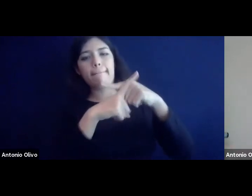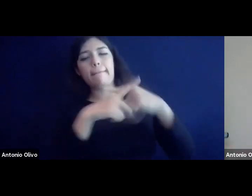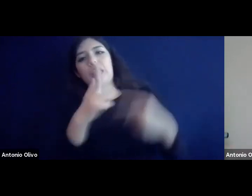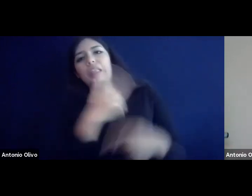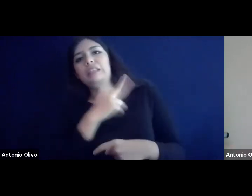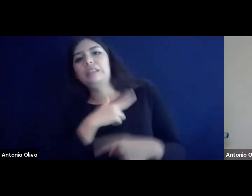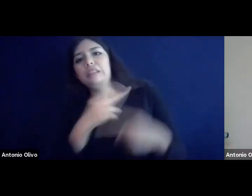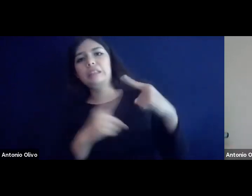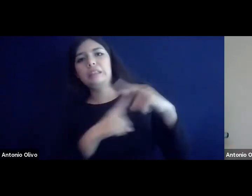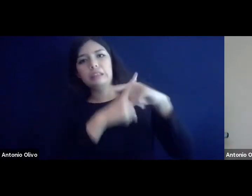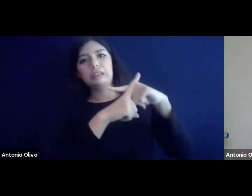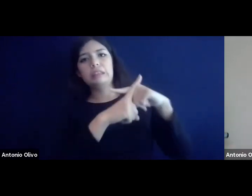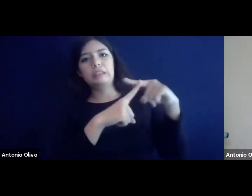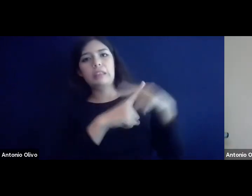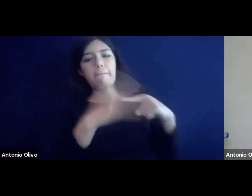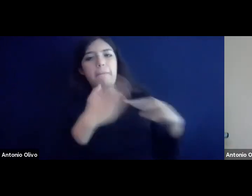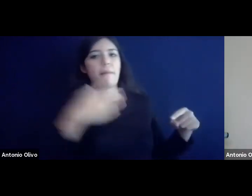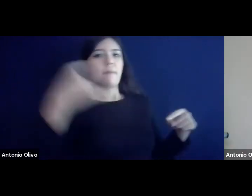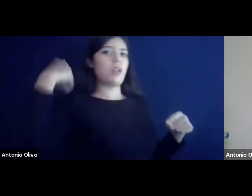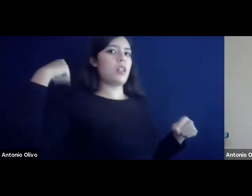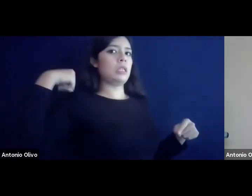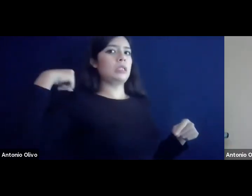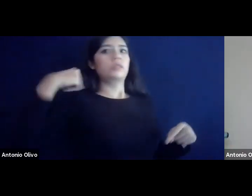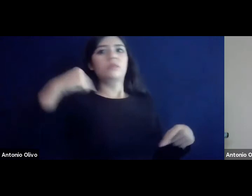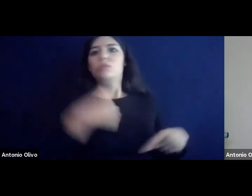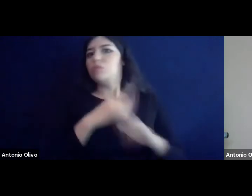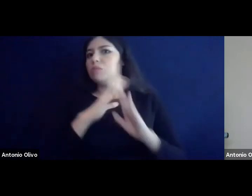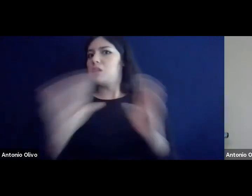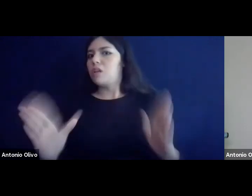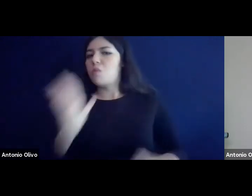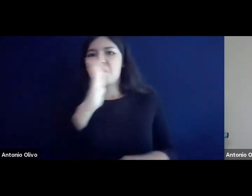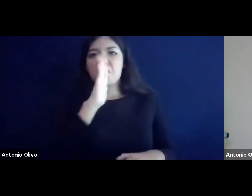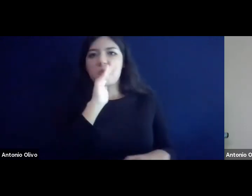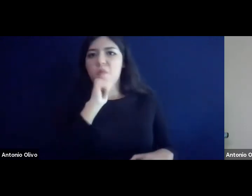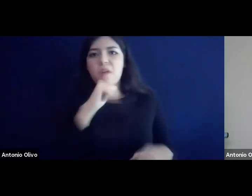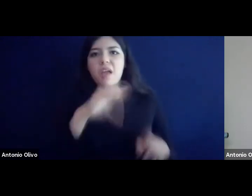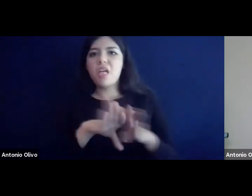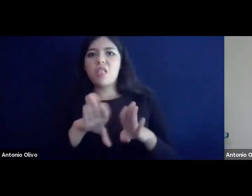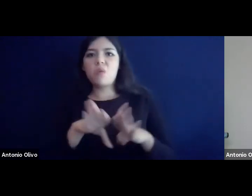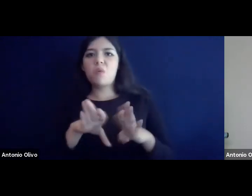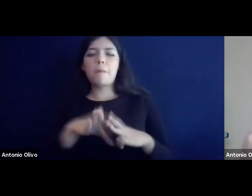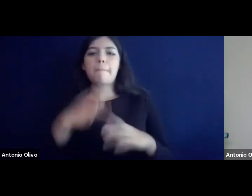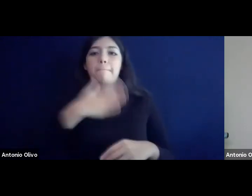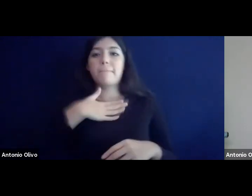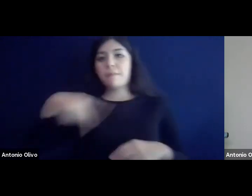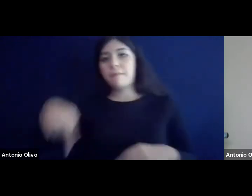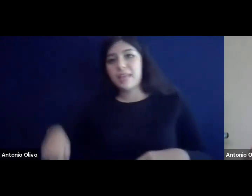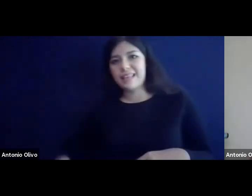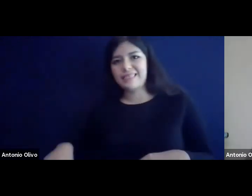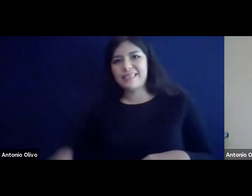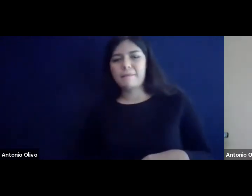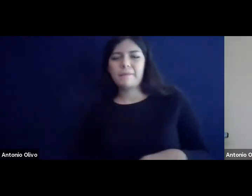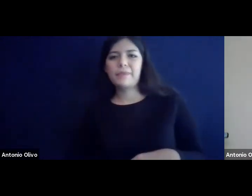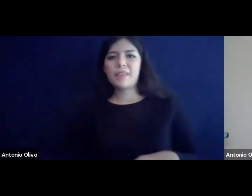cada mes y literal perdí la movilidad de mi pierna, ¿no? Y caí, o sea, y